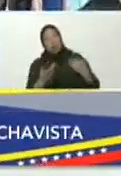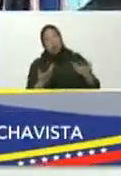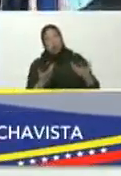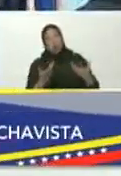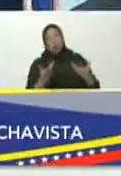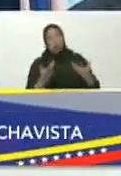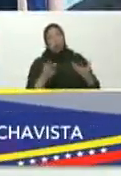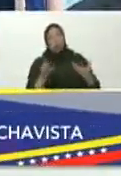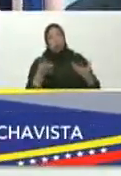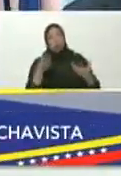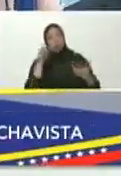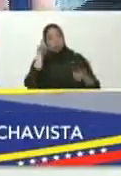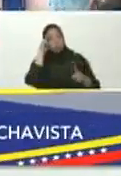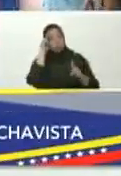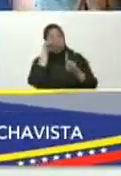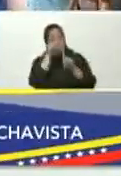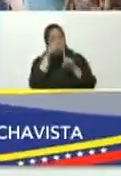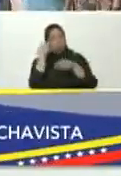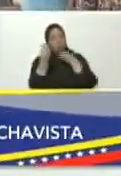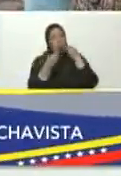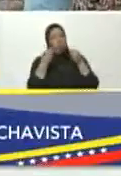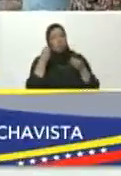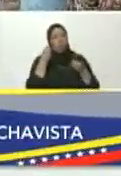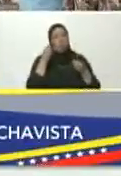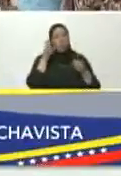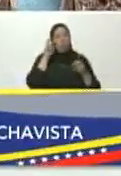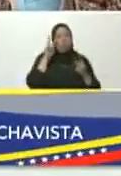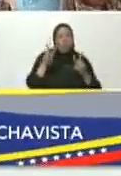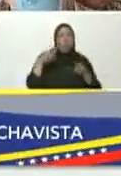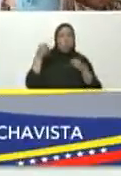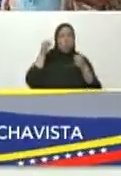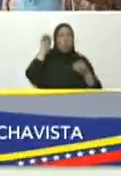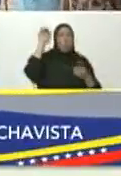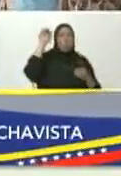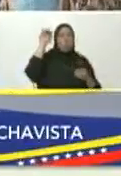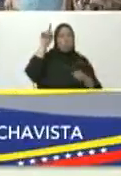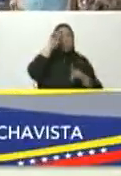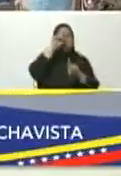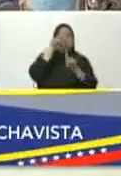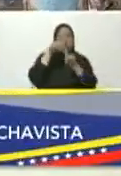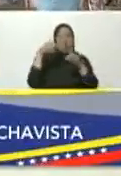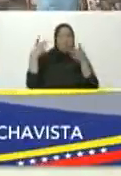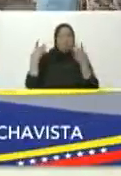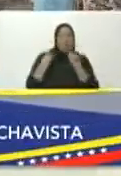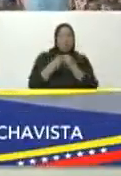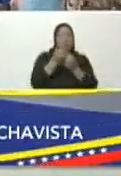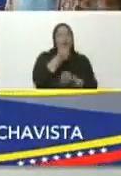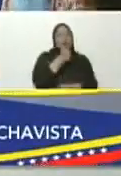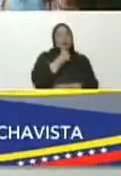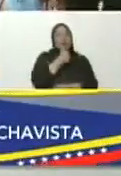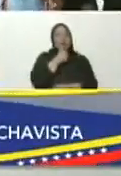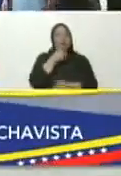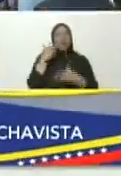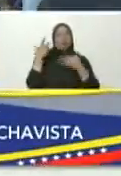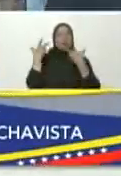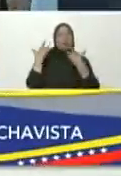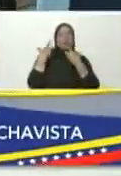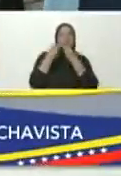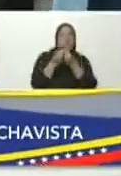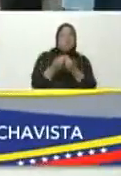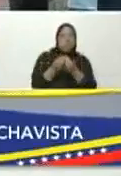que ver uno siempre la brújula, cómo vamos, hacia dónde vamos, con quién vamos. Y yo digo, ¿con quién